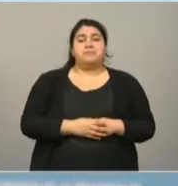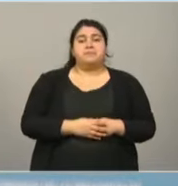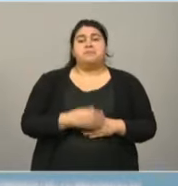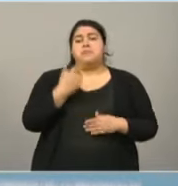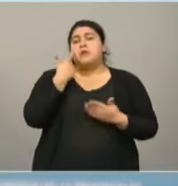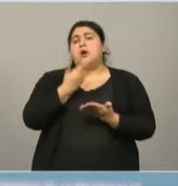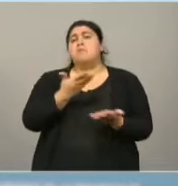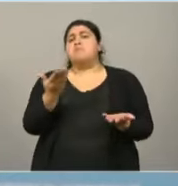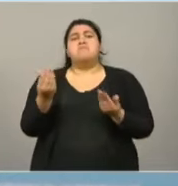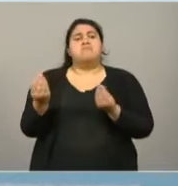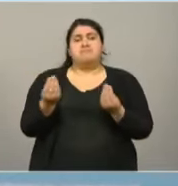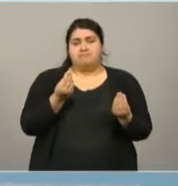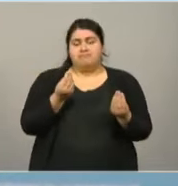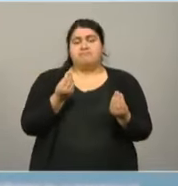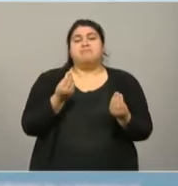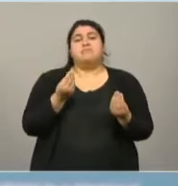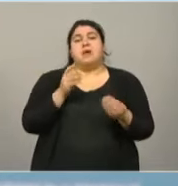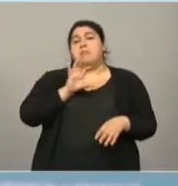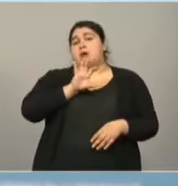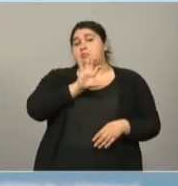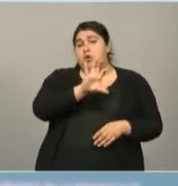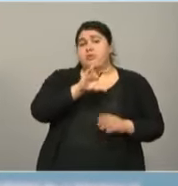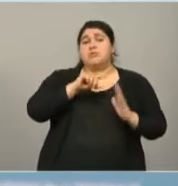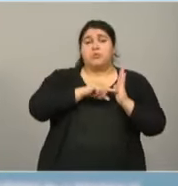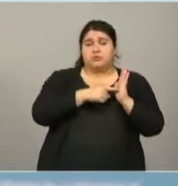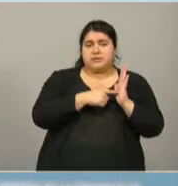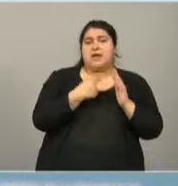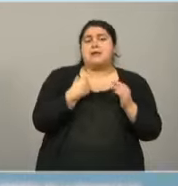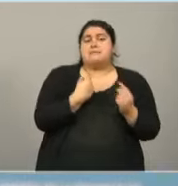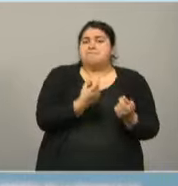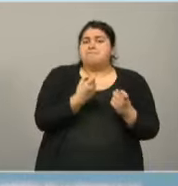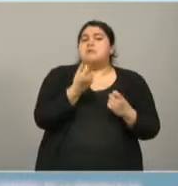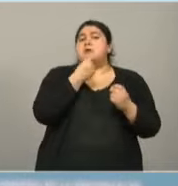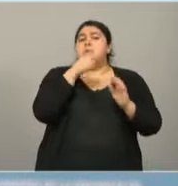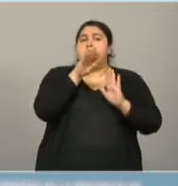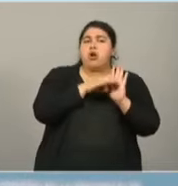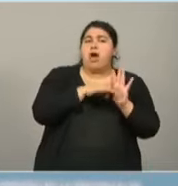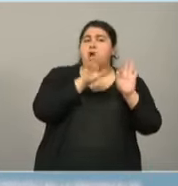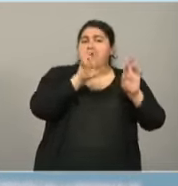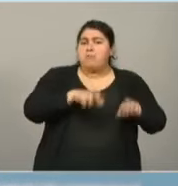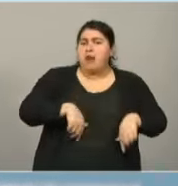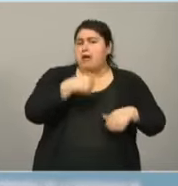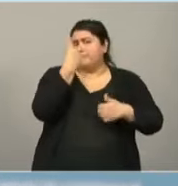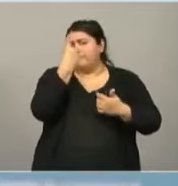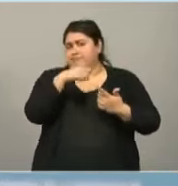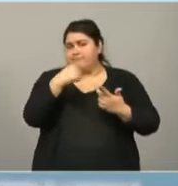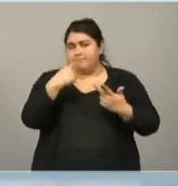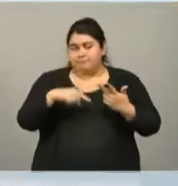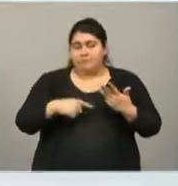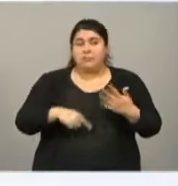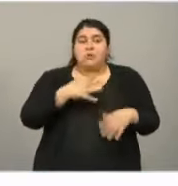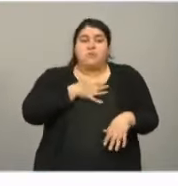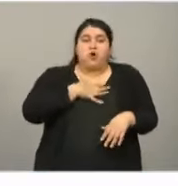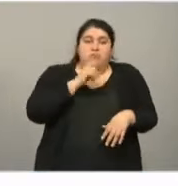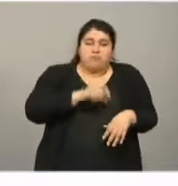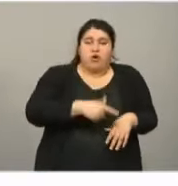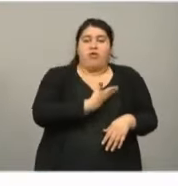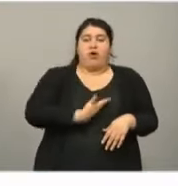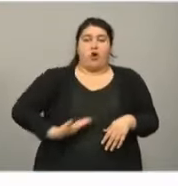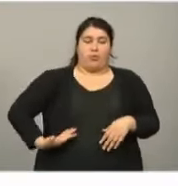Qué significa esto para la provincia de Buenos Aires en términos de programas de nuestro nuestro